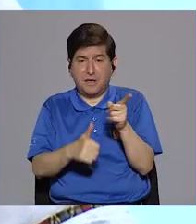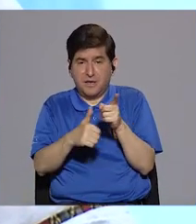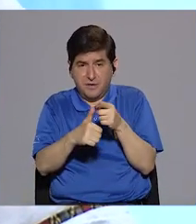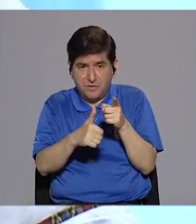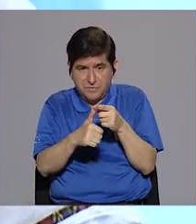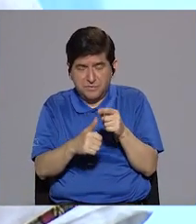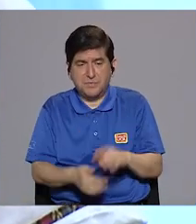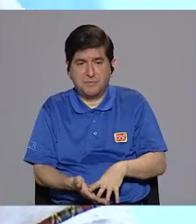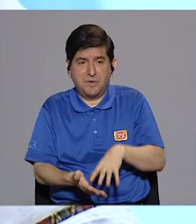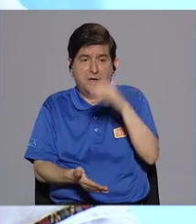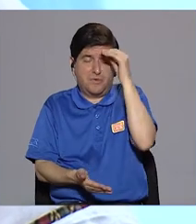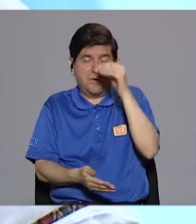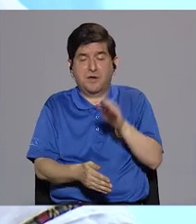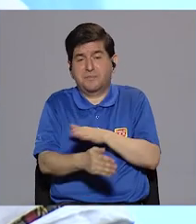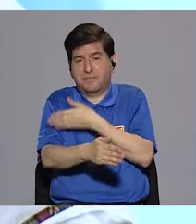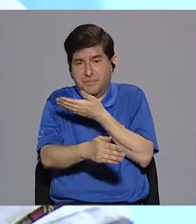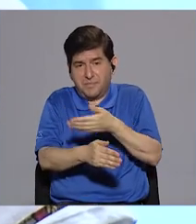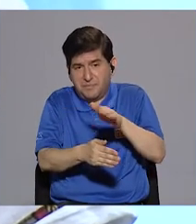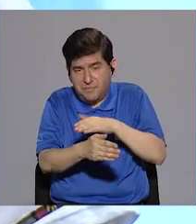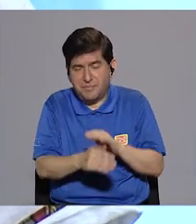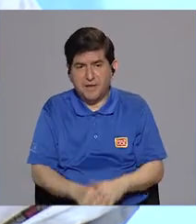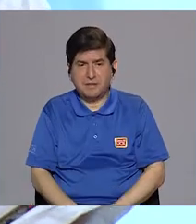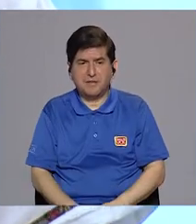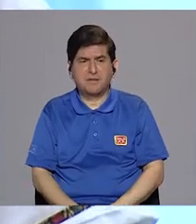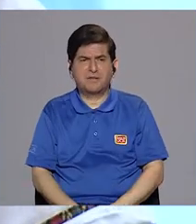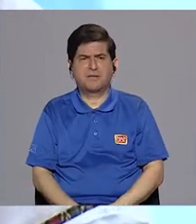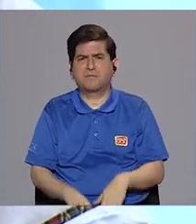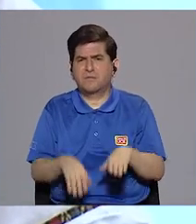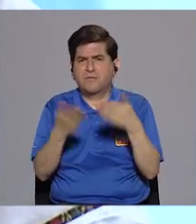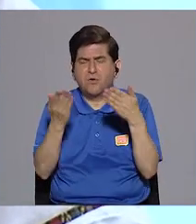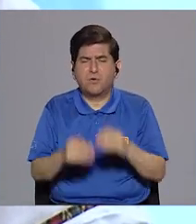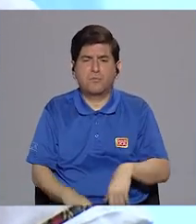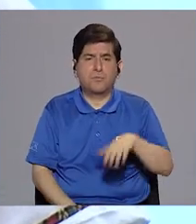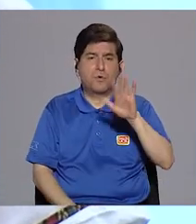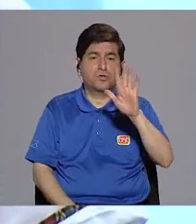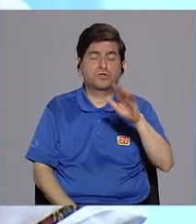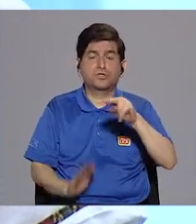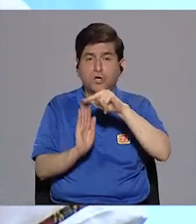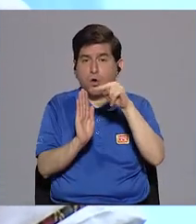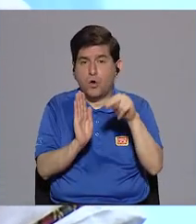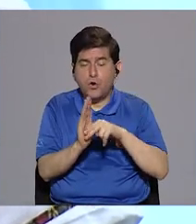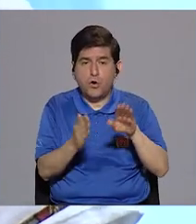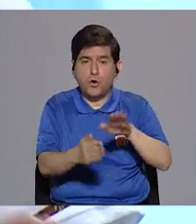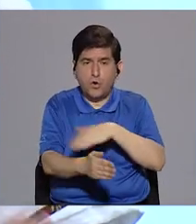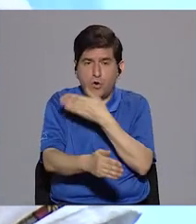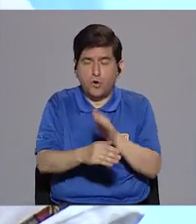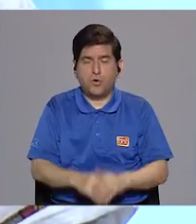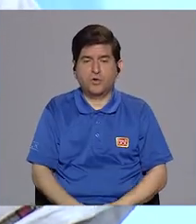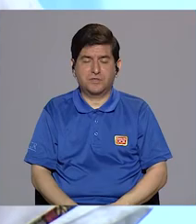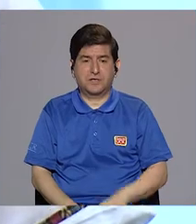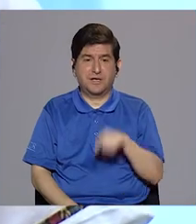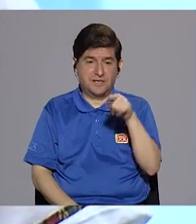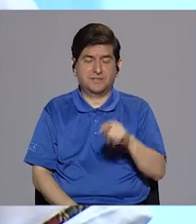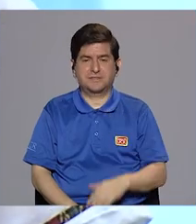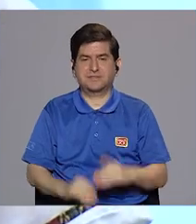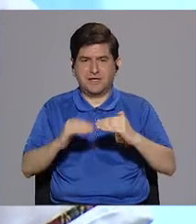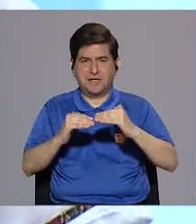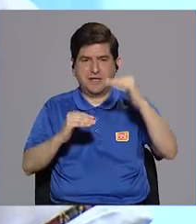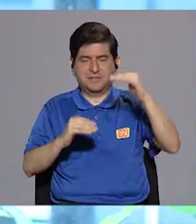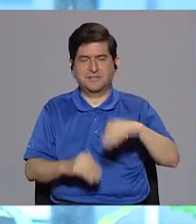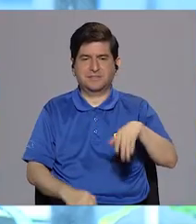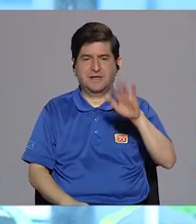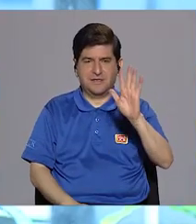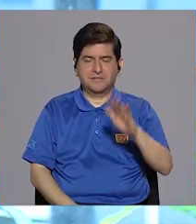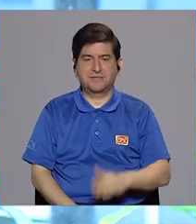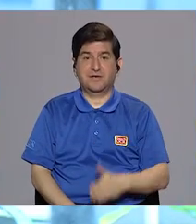aprenden a hacer música, aprenden a hacer música con cinco notas. O sea, es lo que se llama escalas pentatónicas, ¿no?